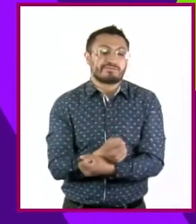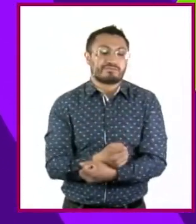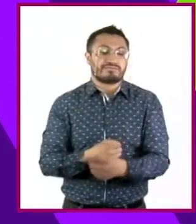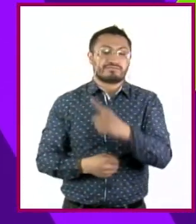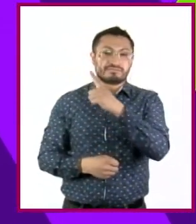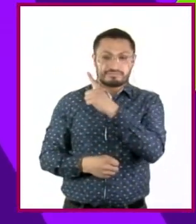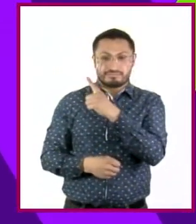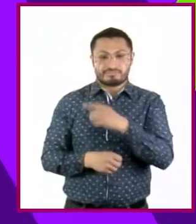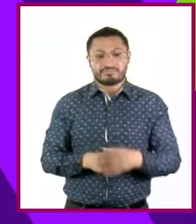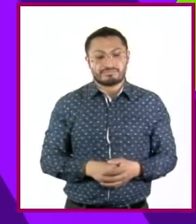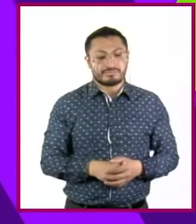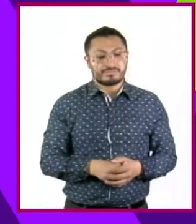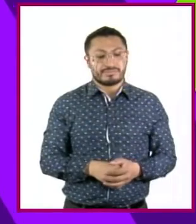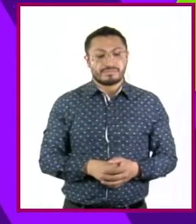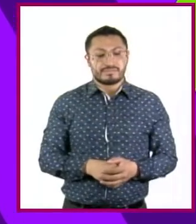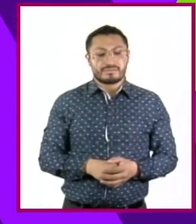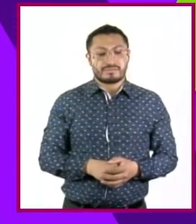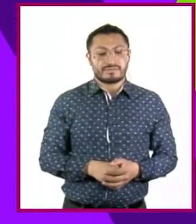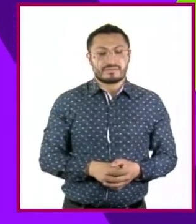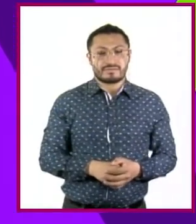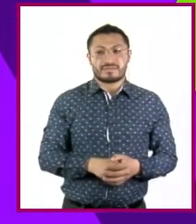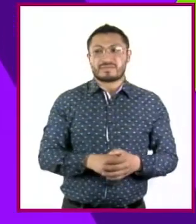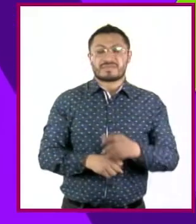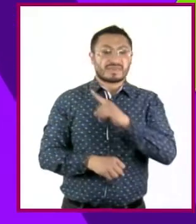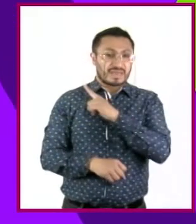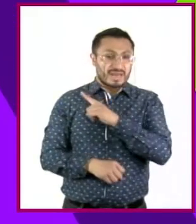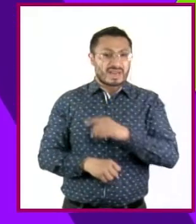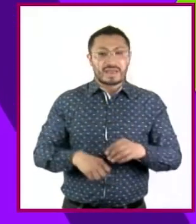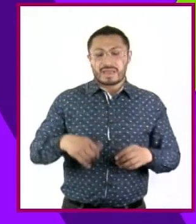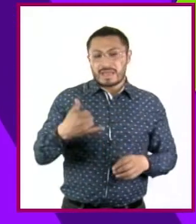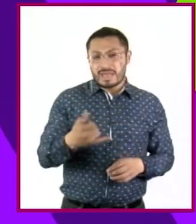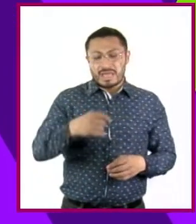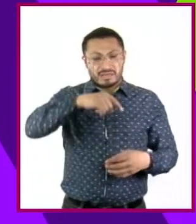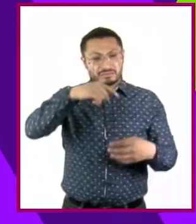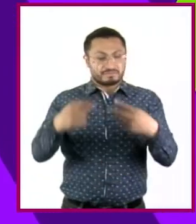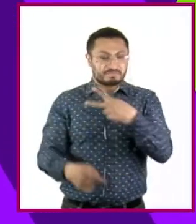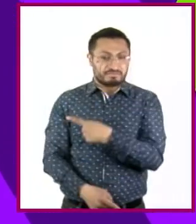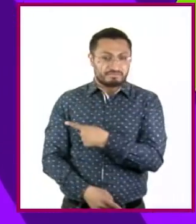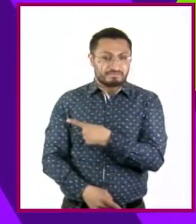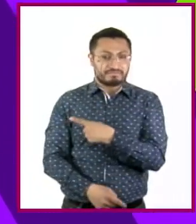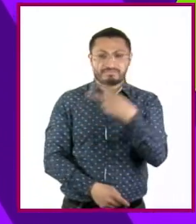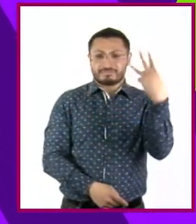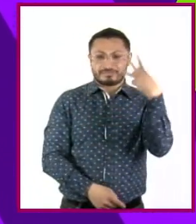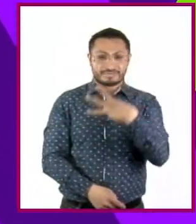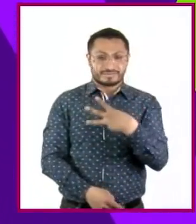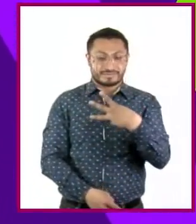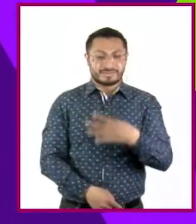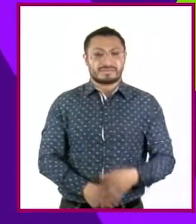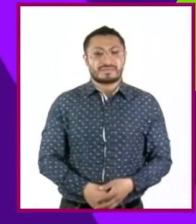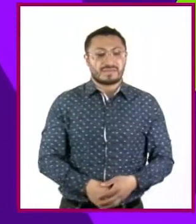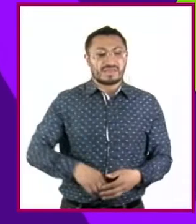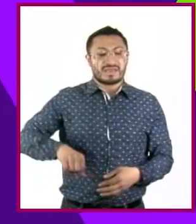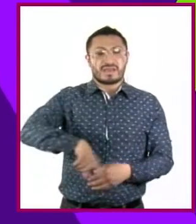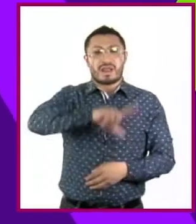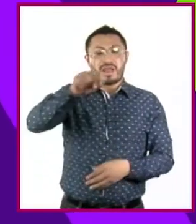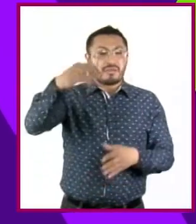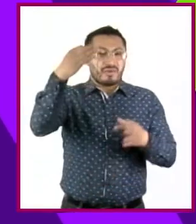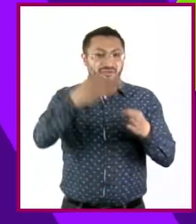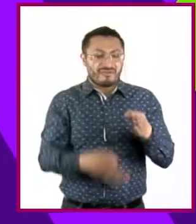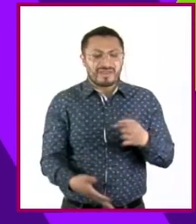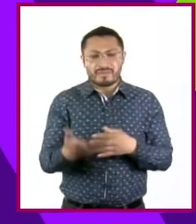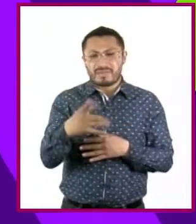divino, jusnaturalismo racionalista, jusnaturalismo humanista. A finales de la década